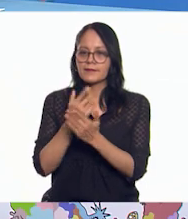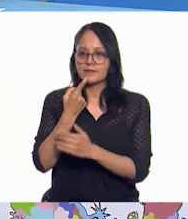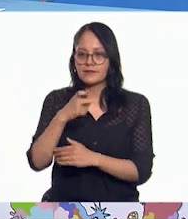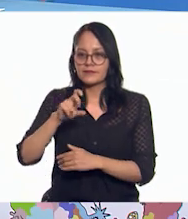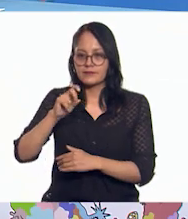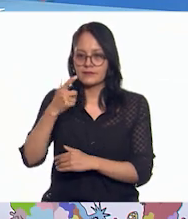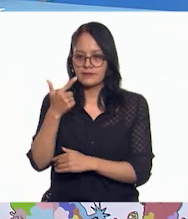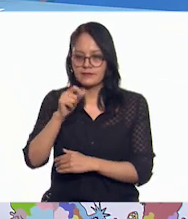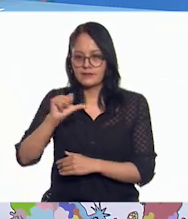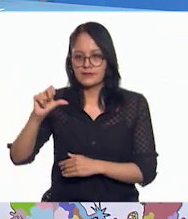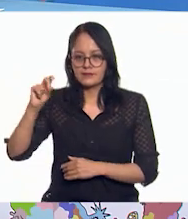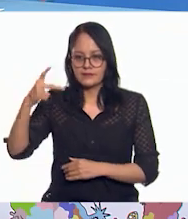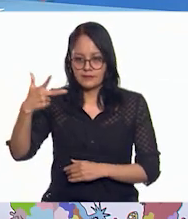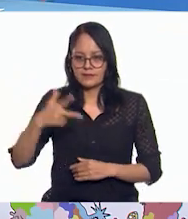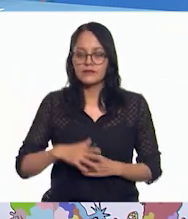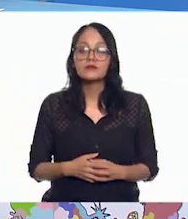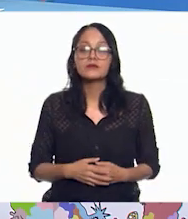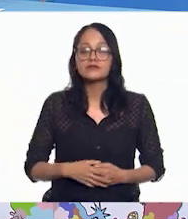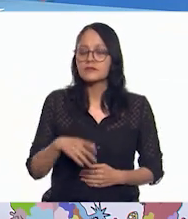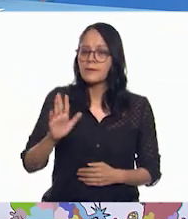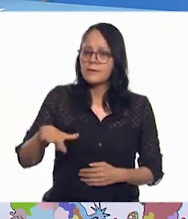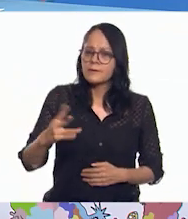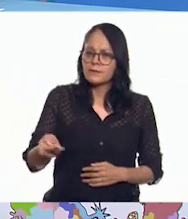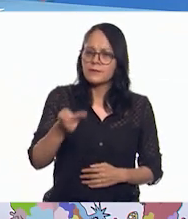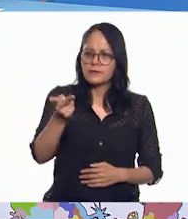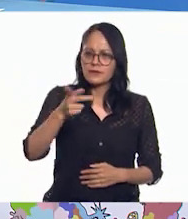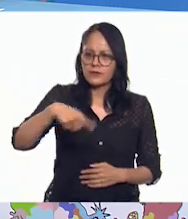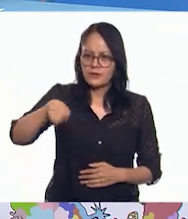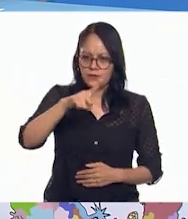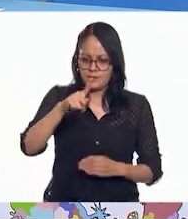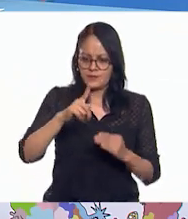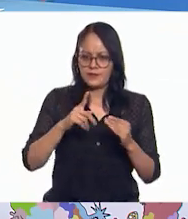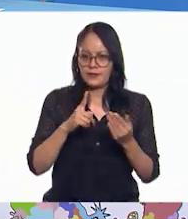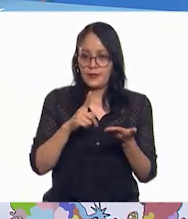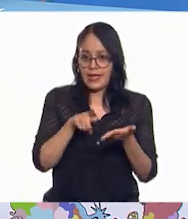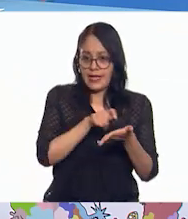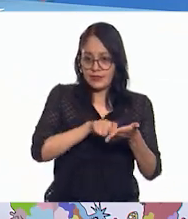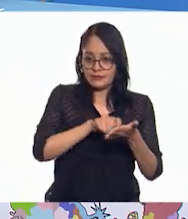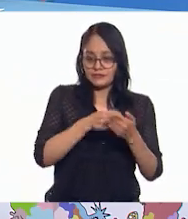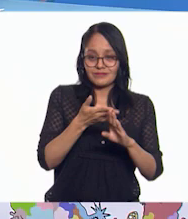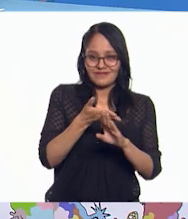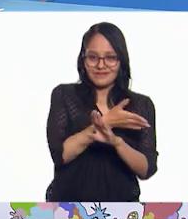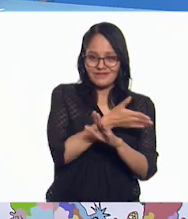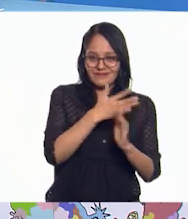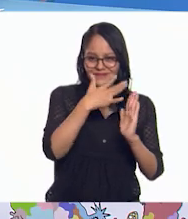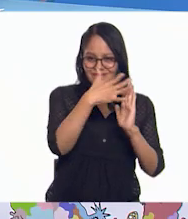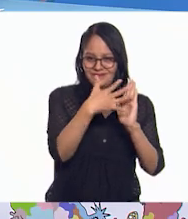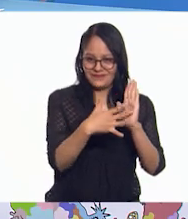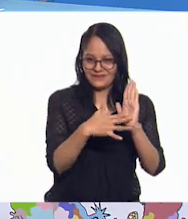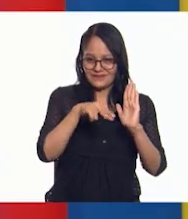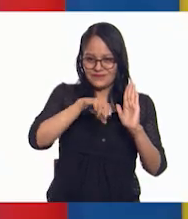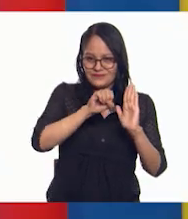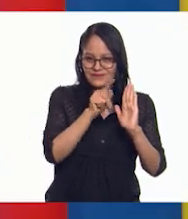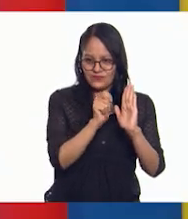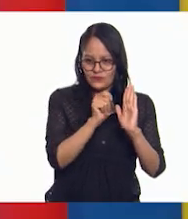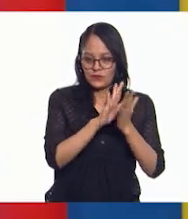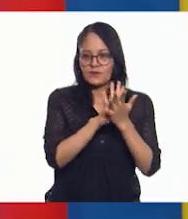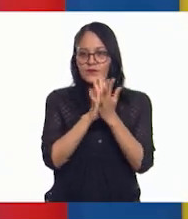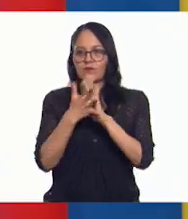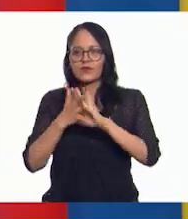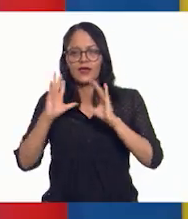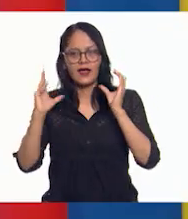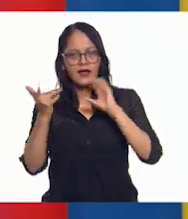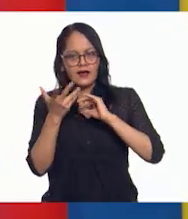casa. María, ¿cambian algo su visión sobre la escritura después de la lectura de esta nota? Sí, en